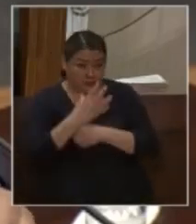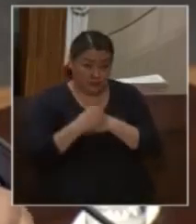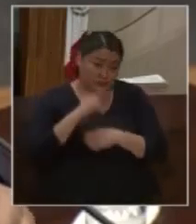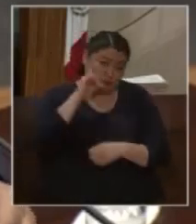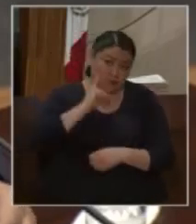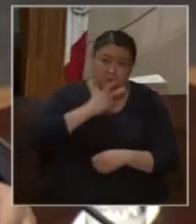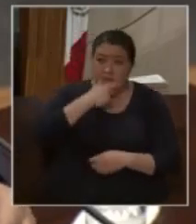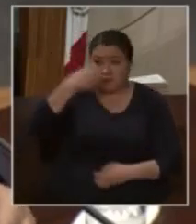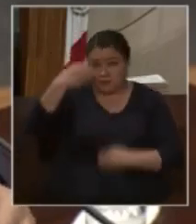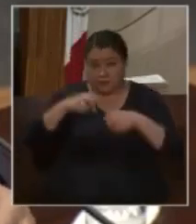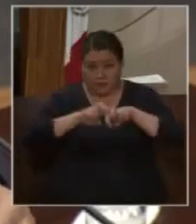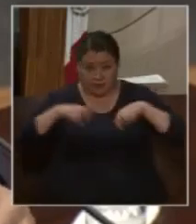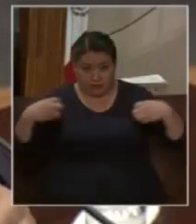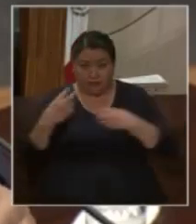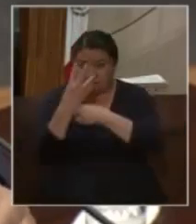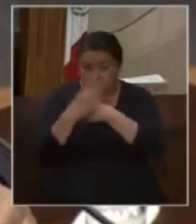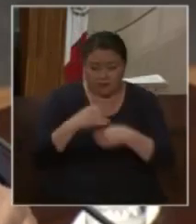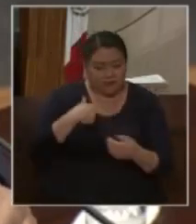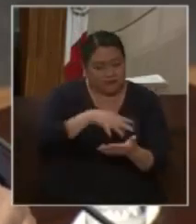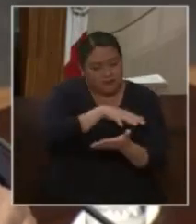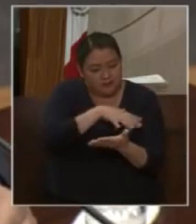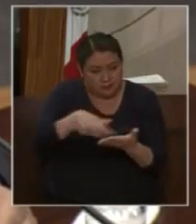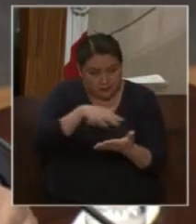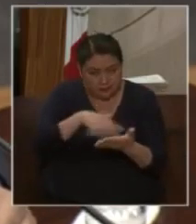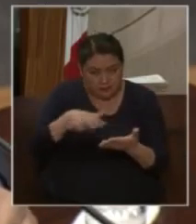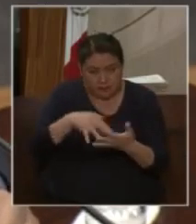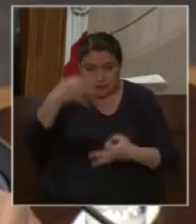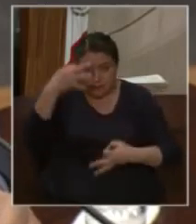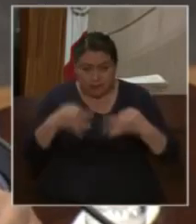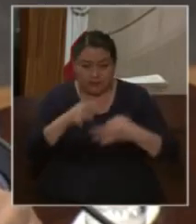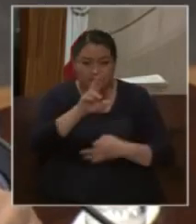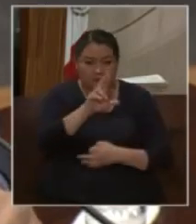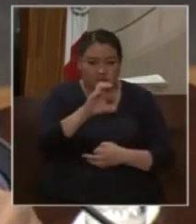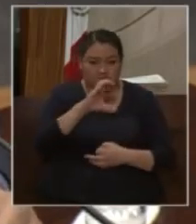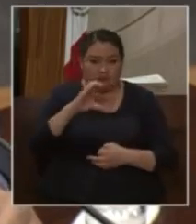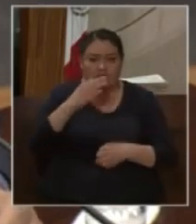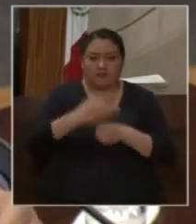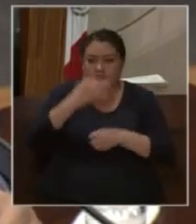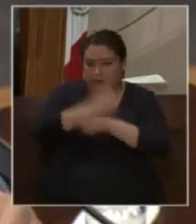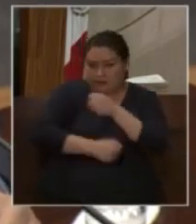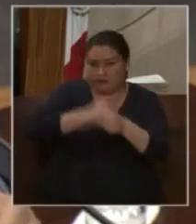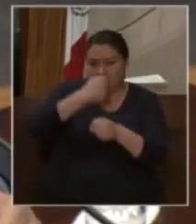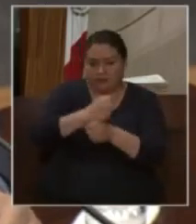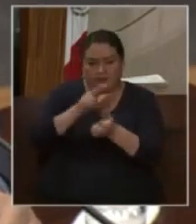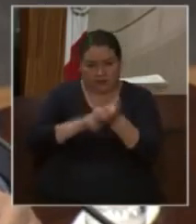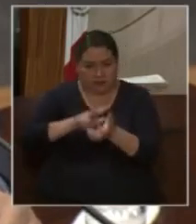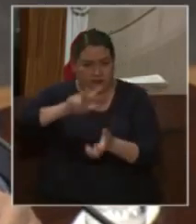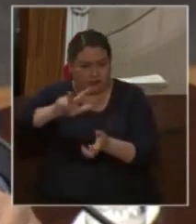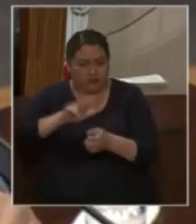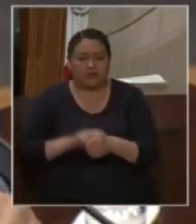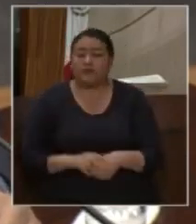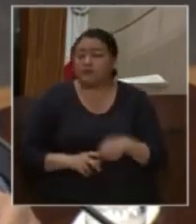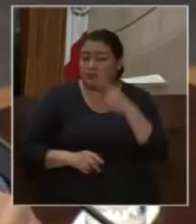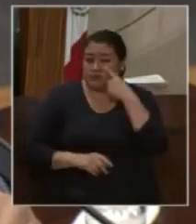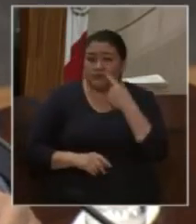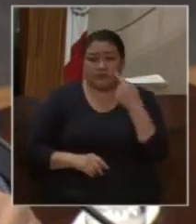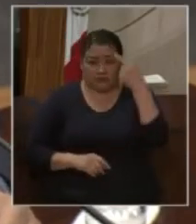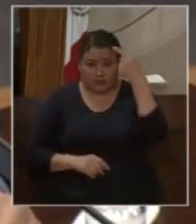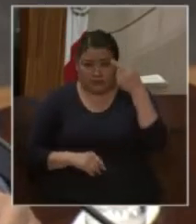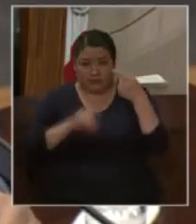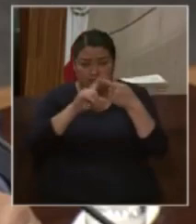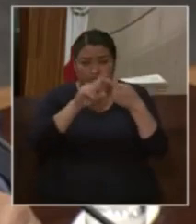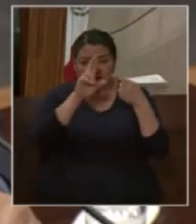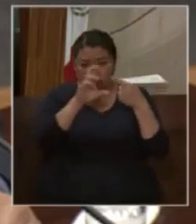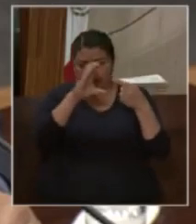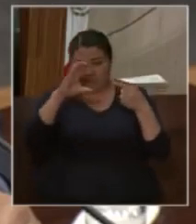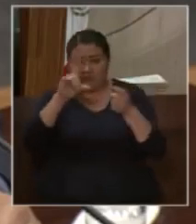magistrados. Doy cuenta con los proyectos de resolución de los recursos de reconsideración de este año que a continuación se precisarán. En primer lugar, doy cuenta con el